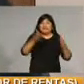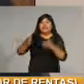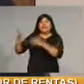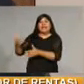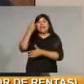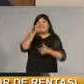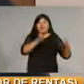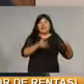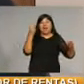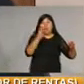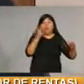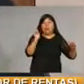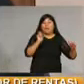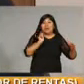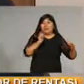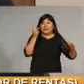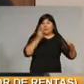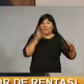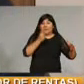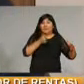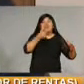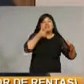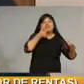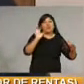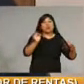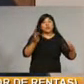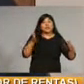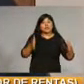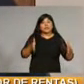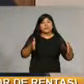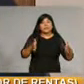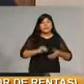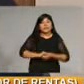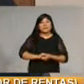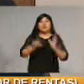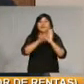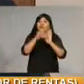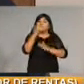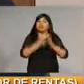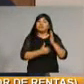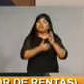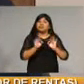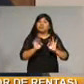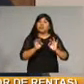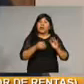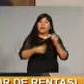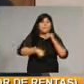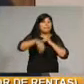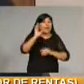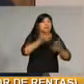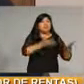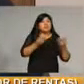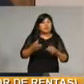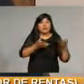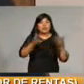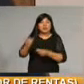los dos primeros meses septiembre y octubre que reglamenta la mayor cantidad de beneficios posibles que pueda acceder el